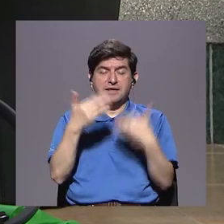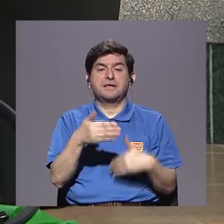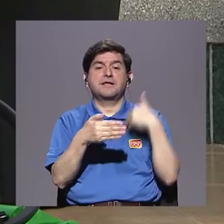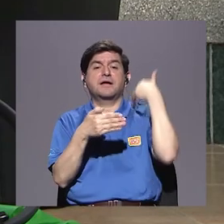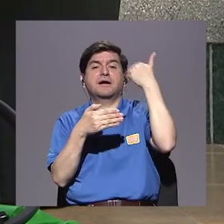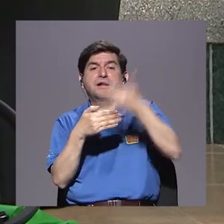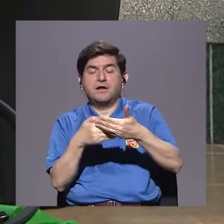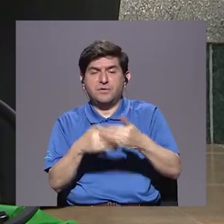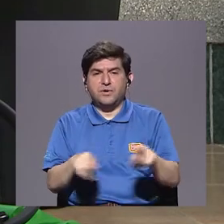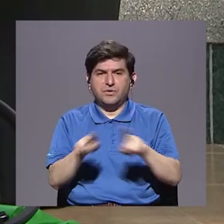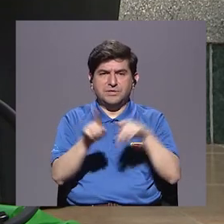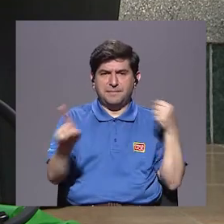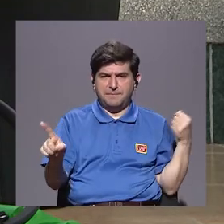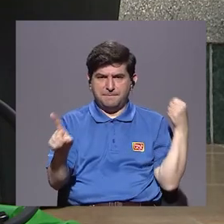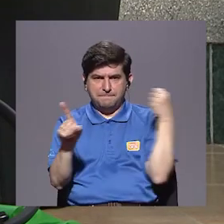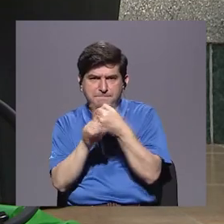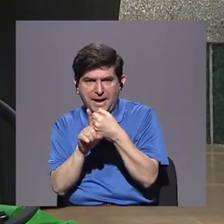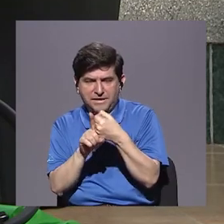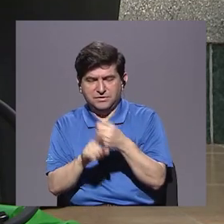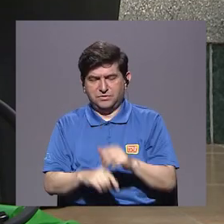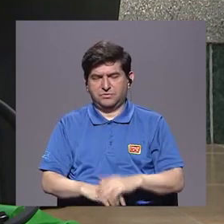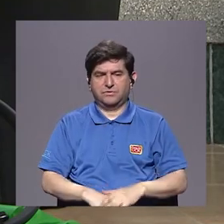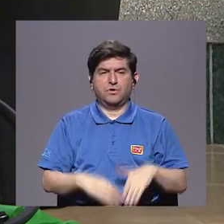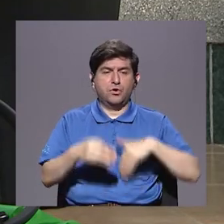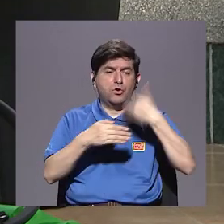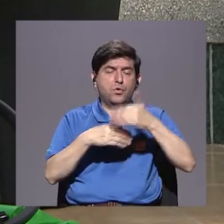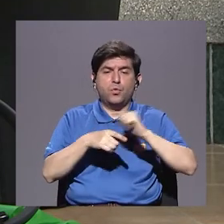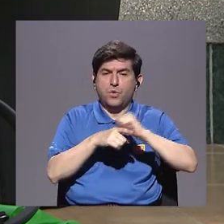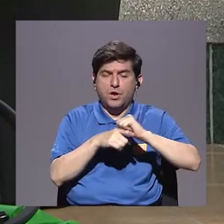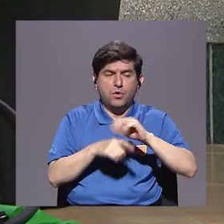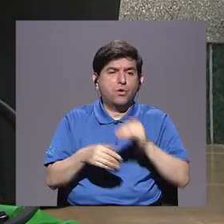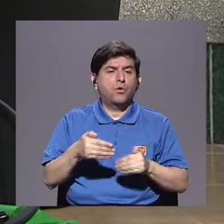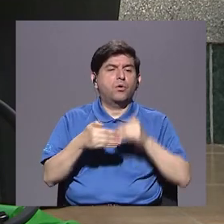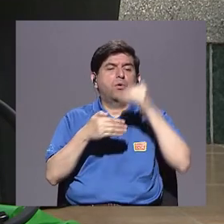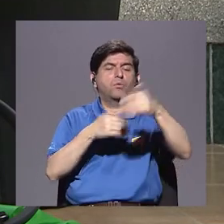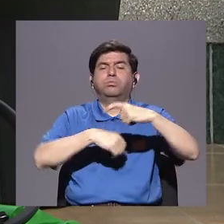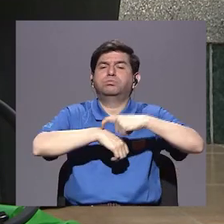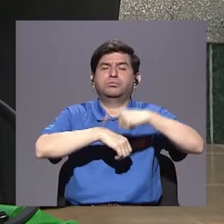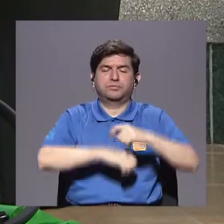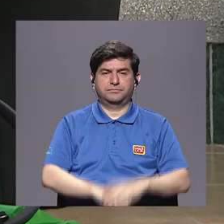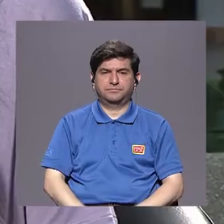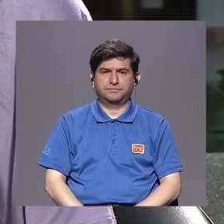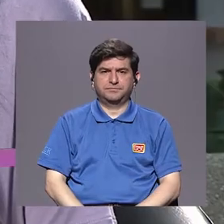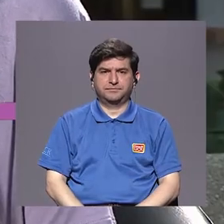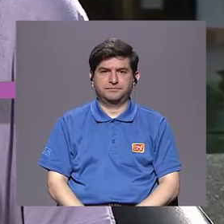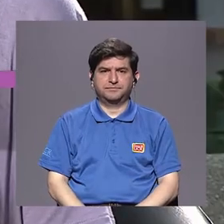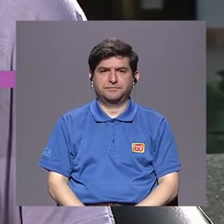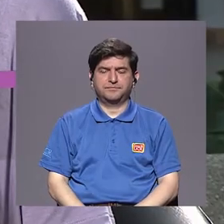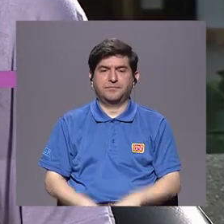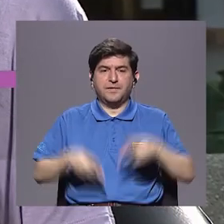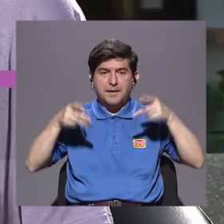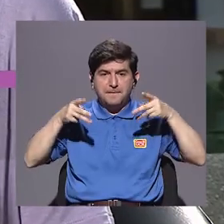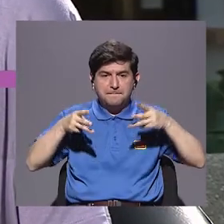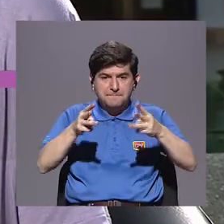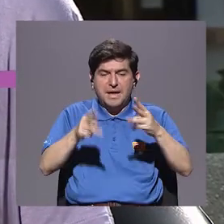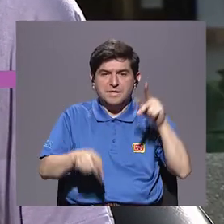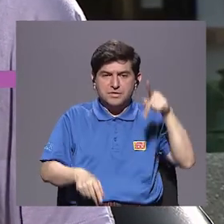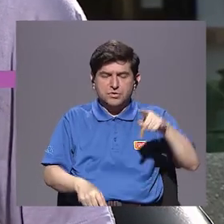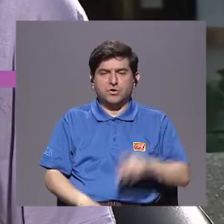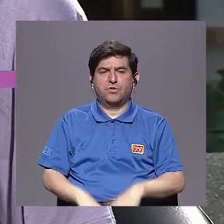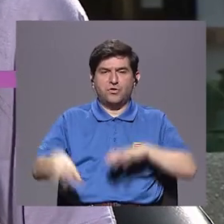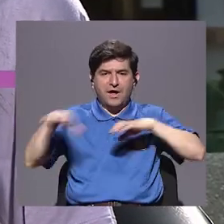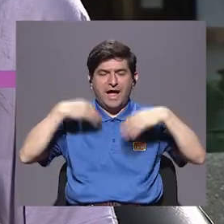ejercicio, sino a nivel de impacto o después de la práctica del ejercicio o con el tiempo? Sí, claro, el Pilates al